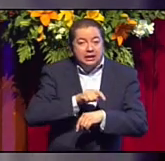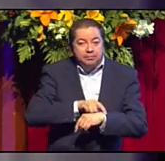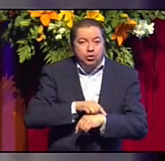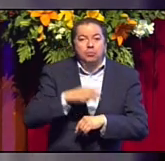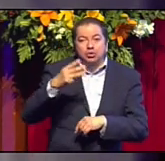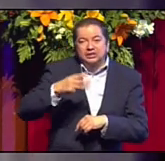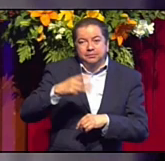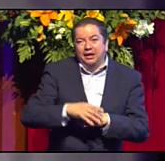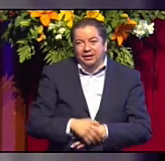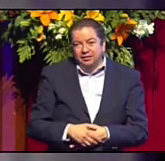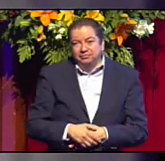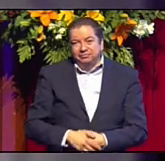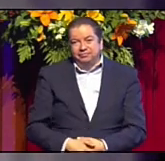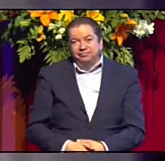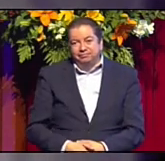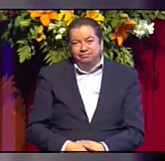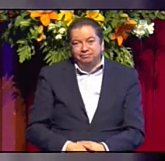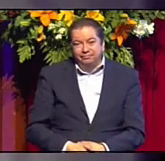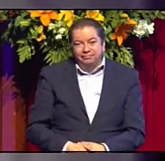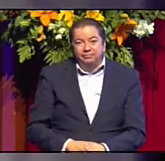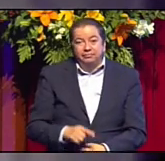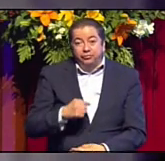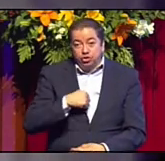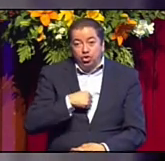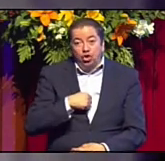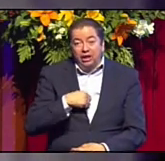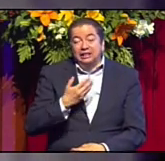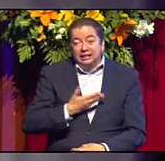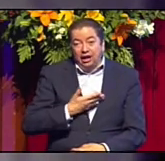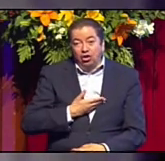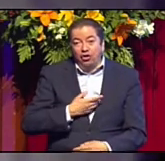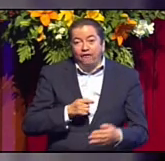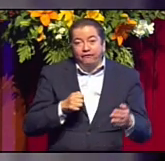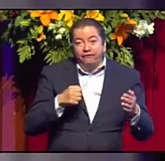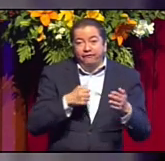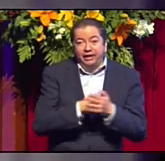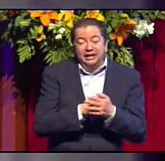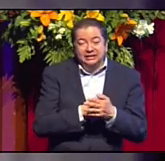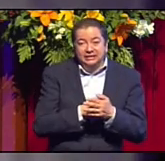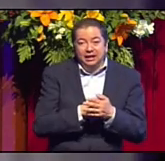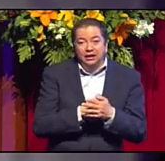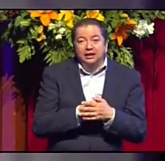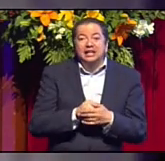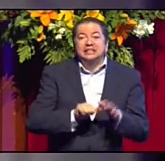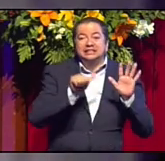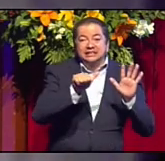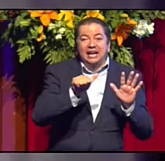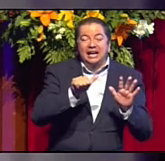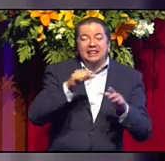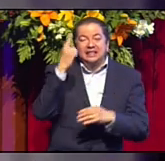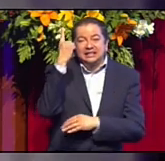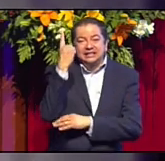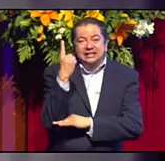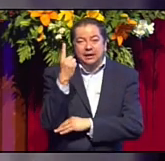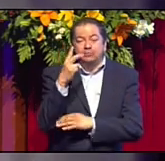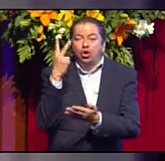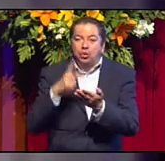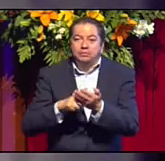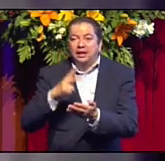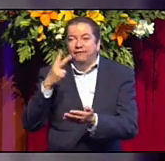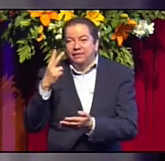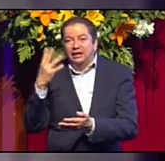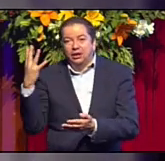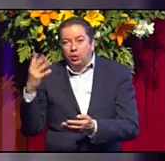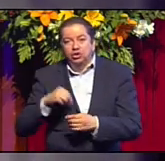al municipio. Tengo una fecha de vencimiento, el 6 de diciembre del año 2024. Ahí termina